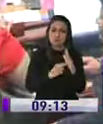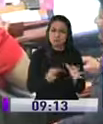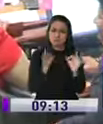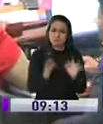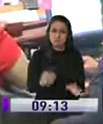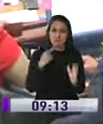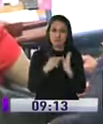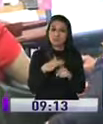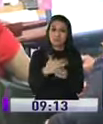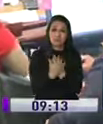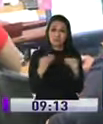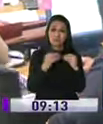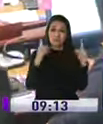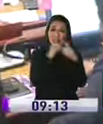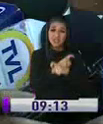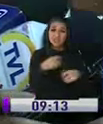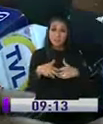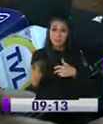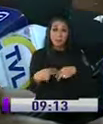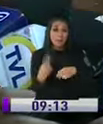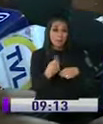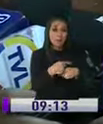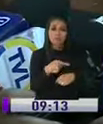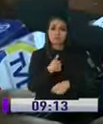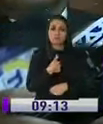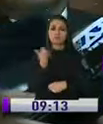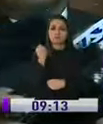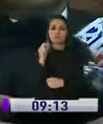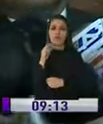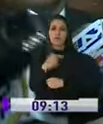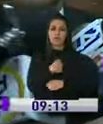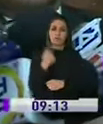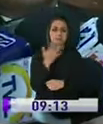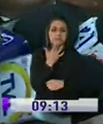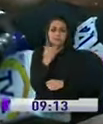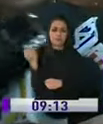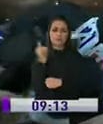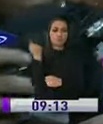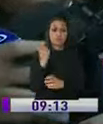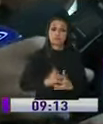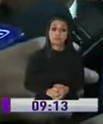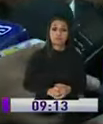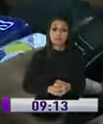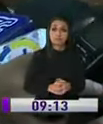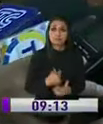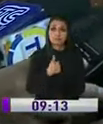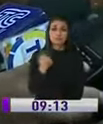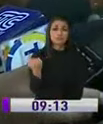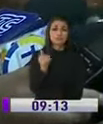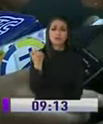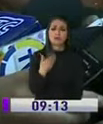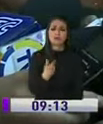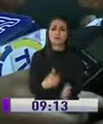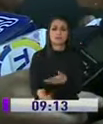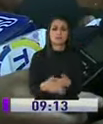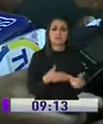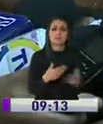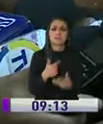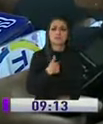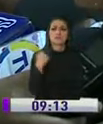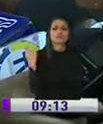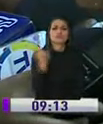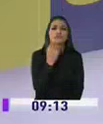si la situación se complica, al menos Soledad Buendía asegura que prefiere quedarse sola. Si me quedo sola, seré sola